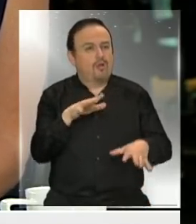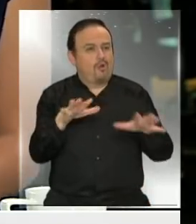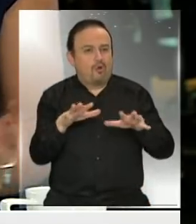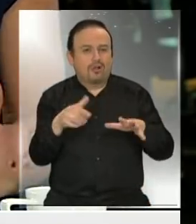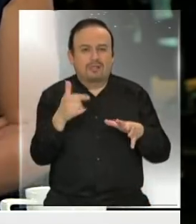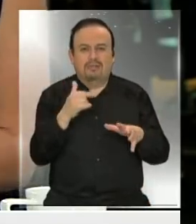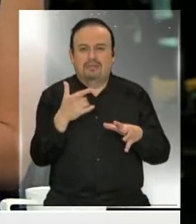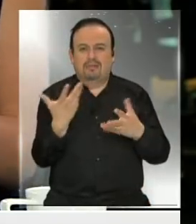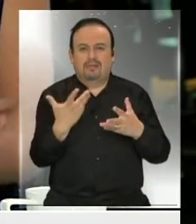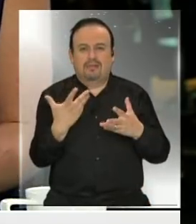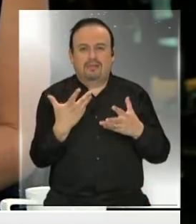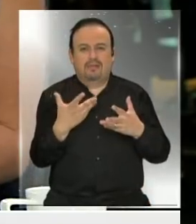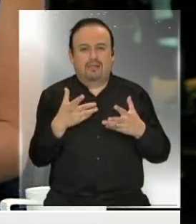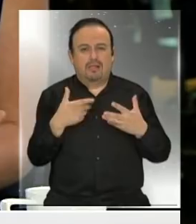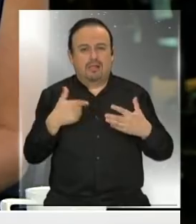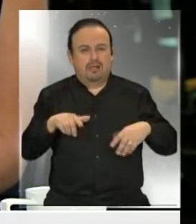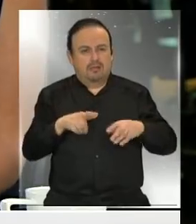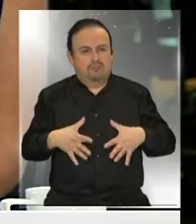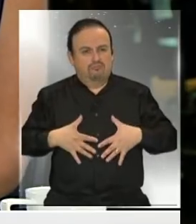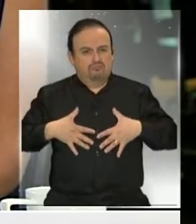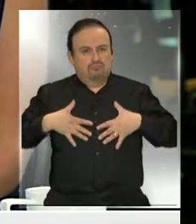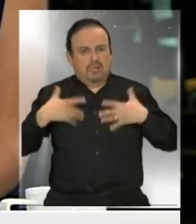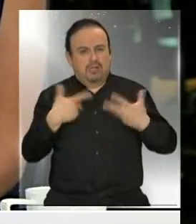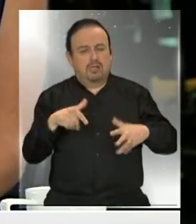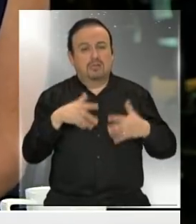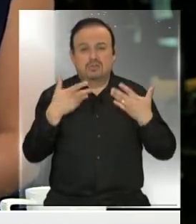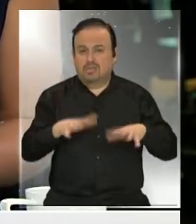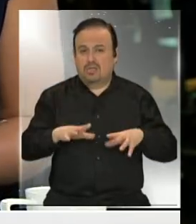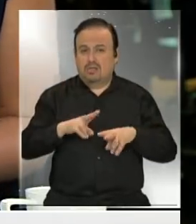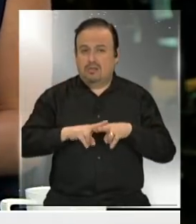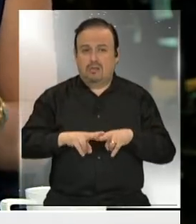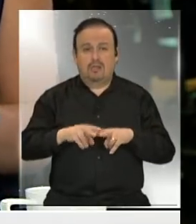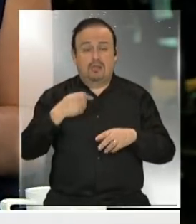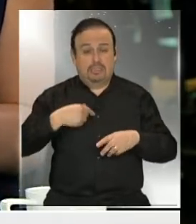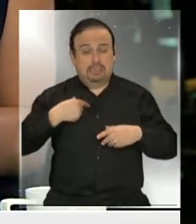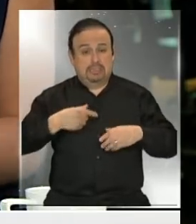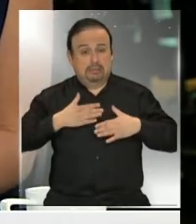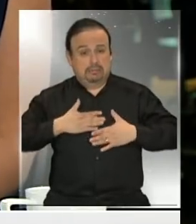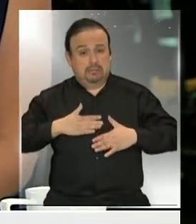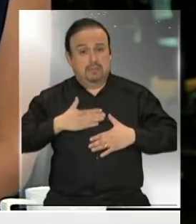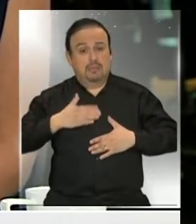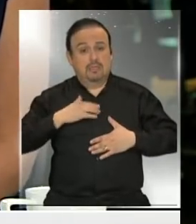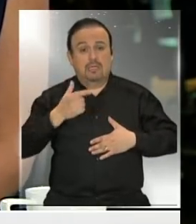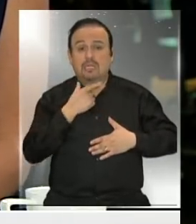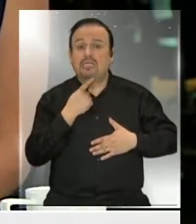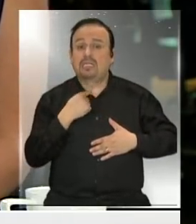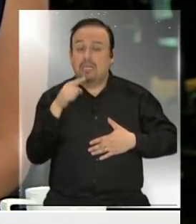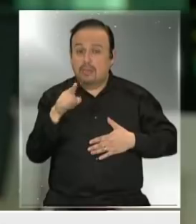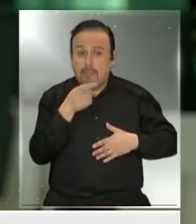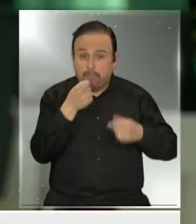cosas como para más enzimas en un arde ser más lo que ha sucedido en el país nuestra intención es